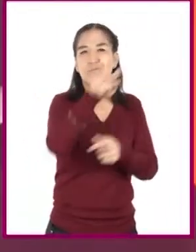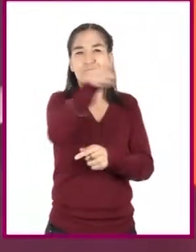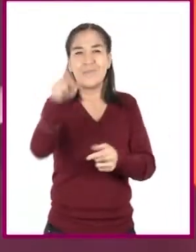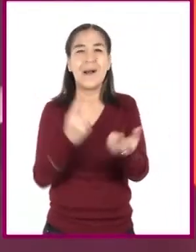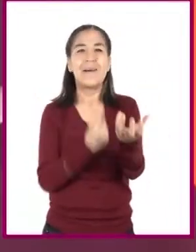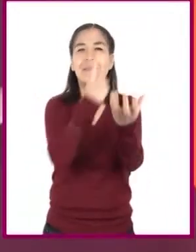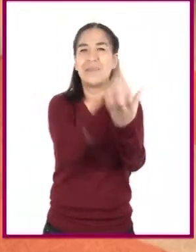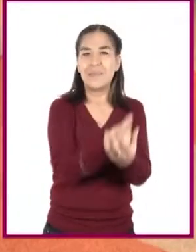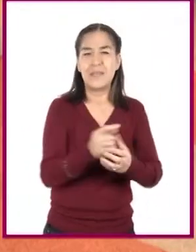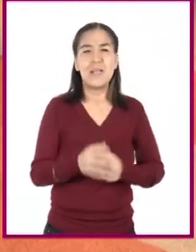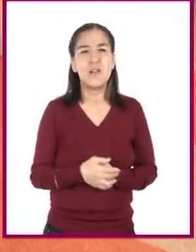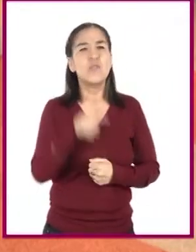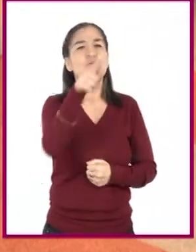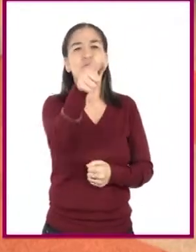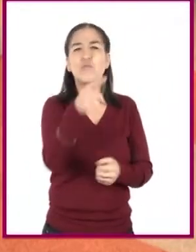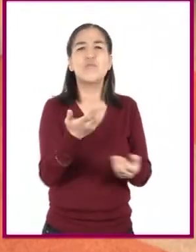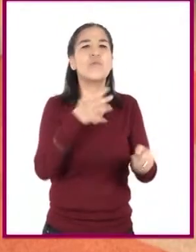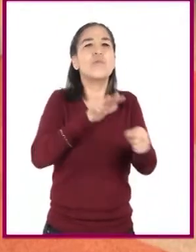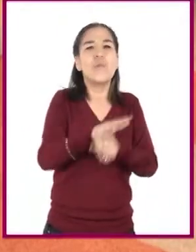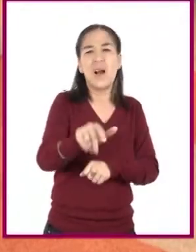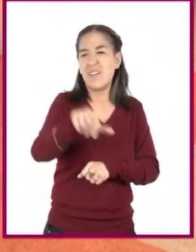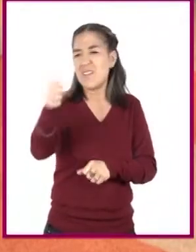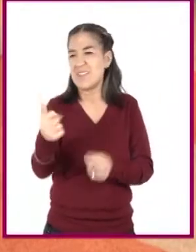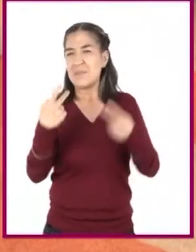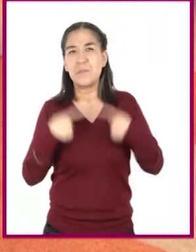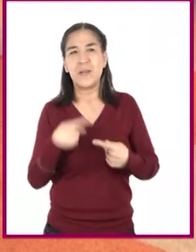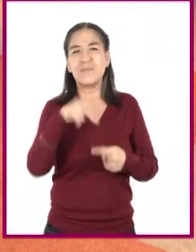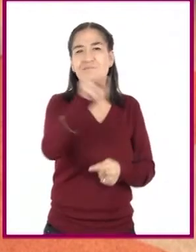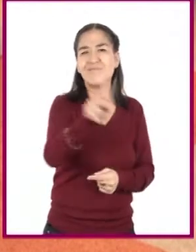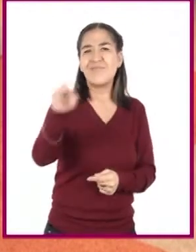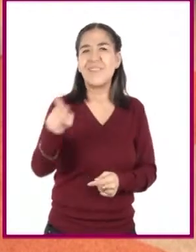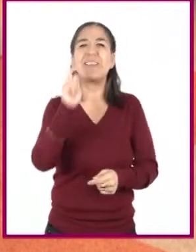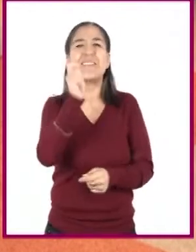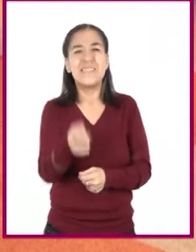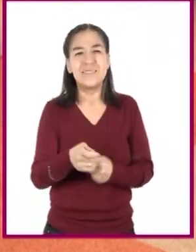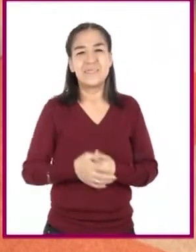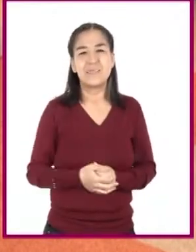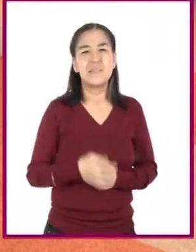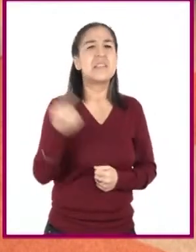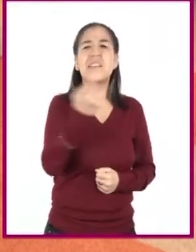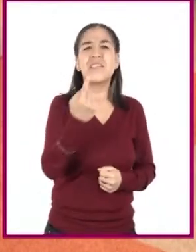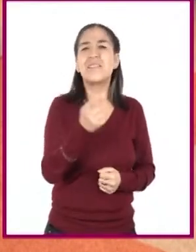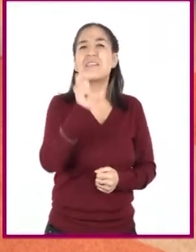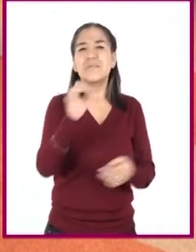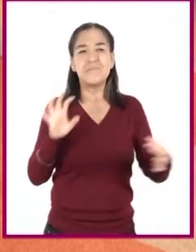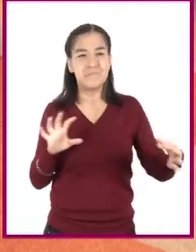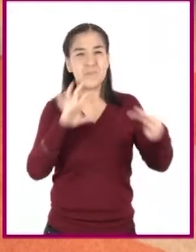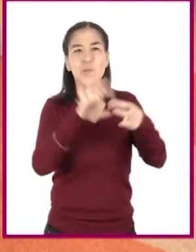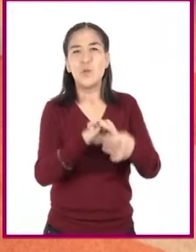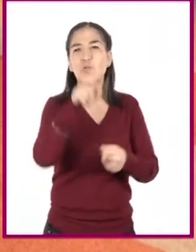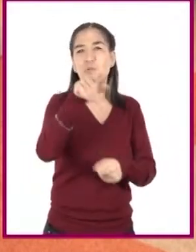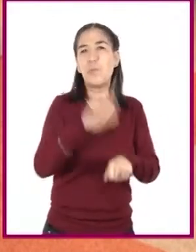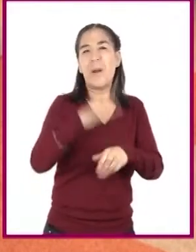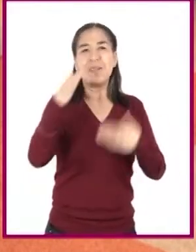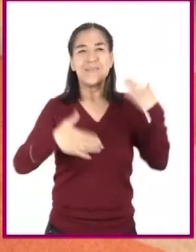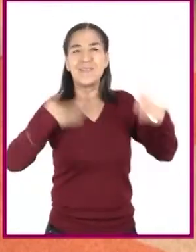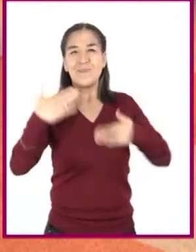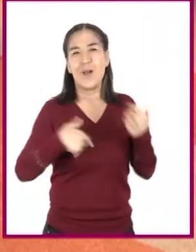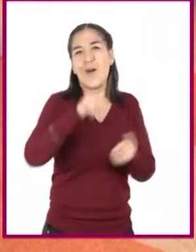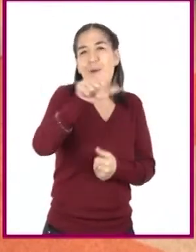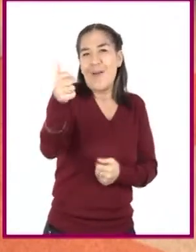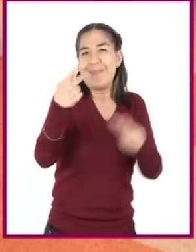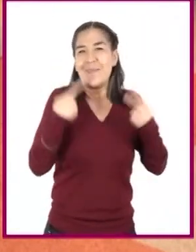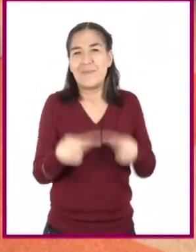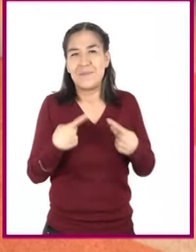perteneces. ¿Qué tienen los otros en común contigo? ¿Qué es lo que compartes y disfrutas con otras